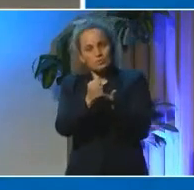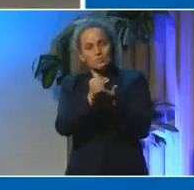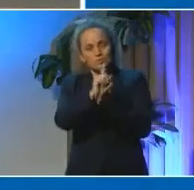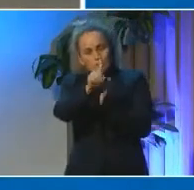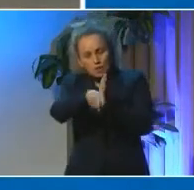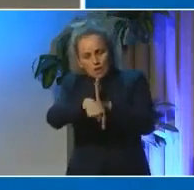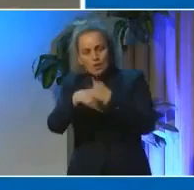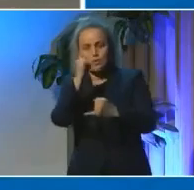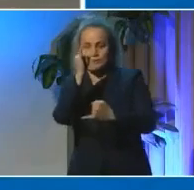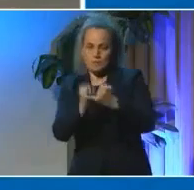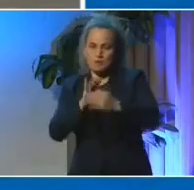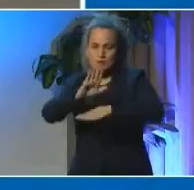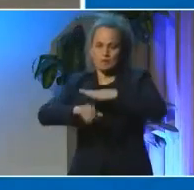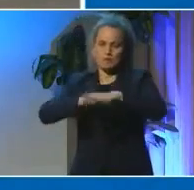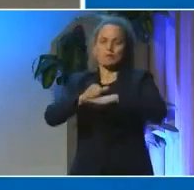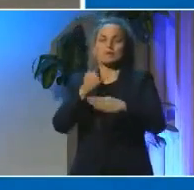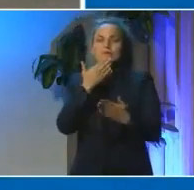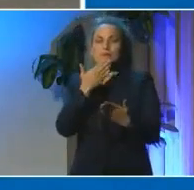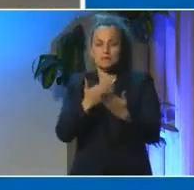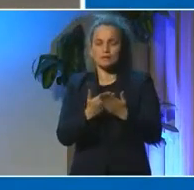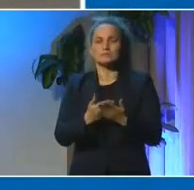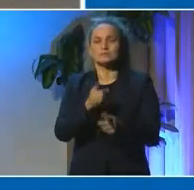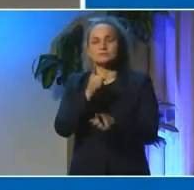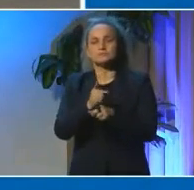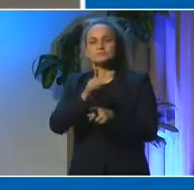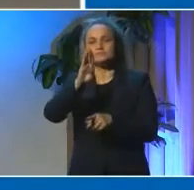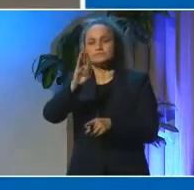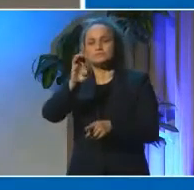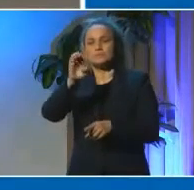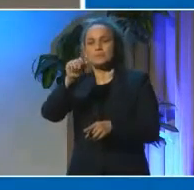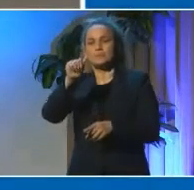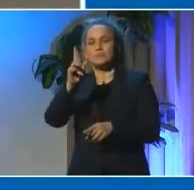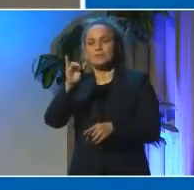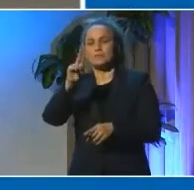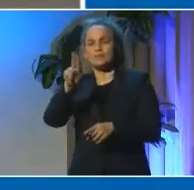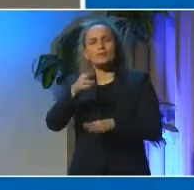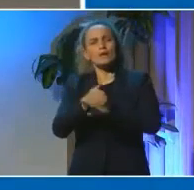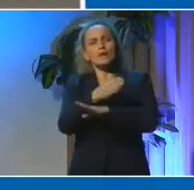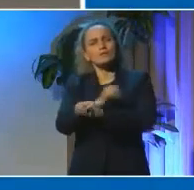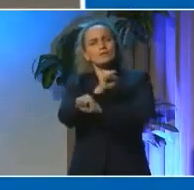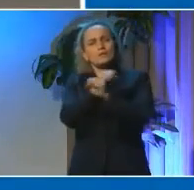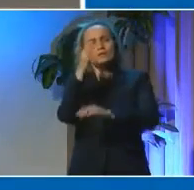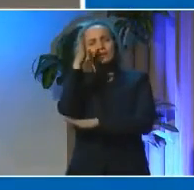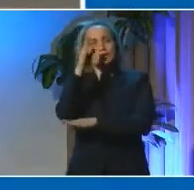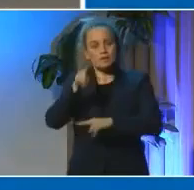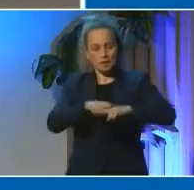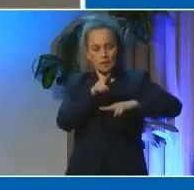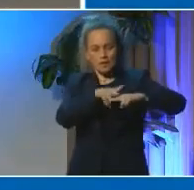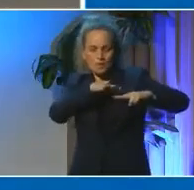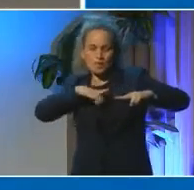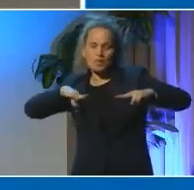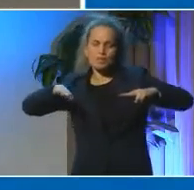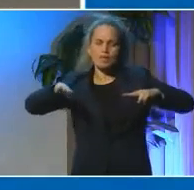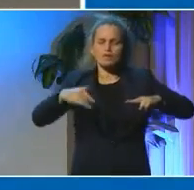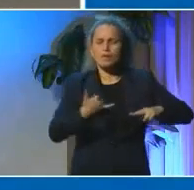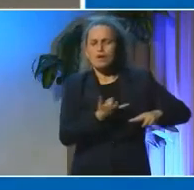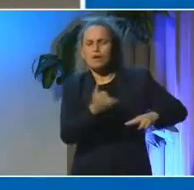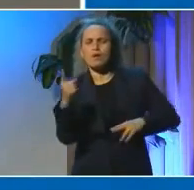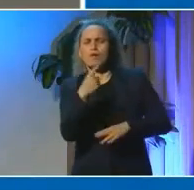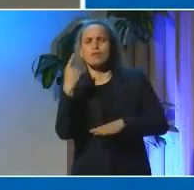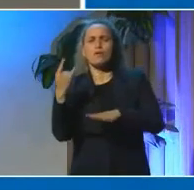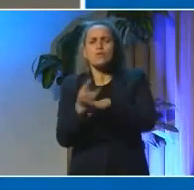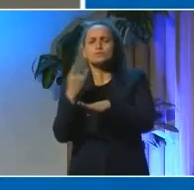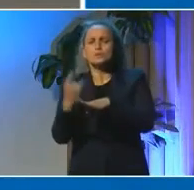el ciclo Gracias Juliana Beatriz bueno Esto creo que alguien lo dijo esta mañana y es que la naturaleza todos lo reutiliza entonces